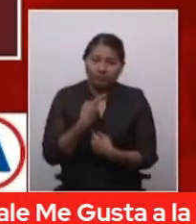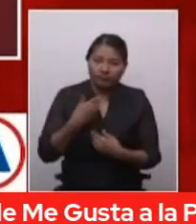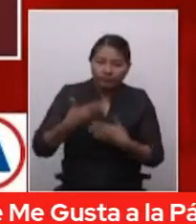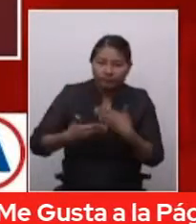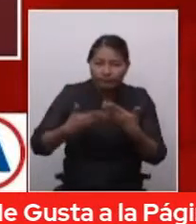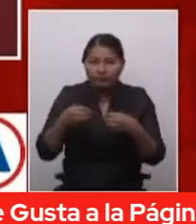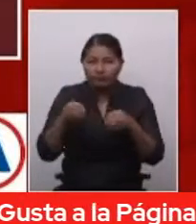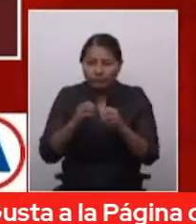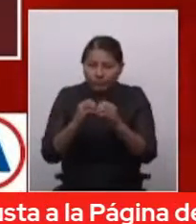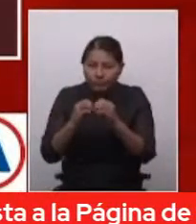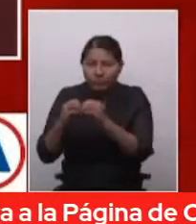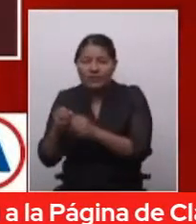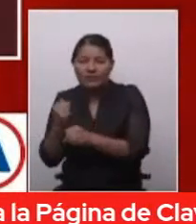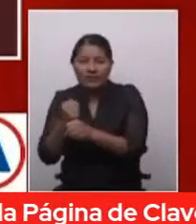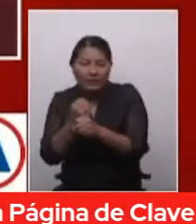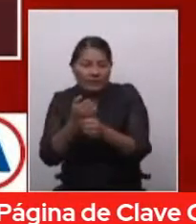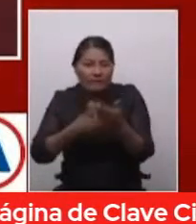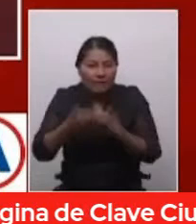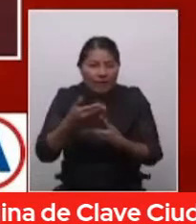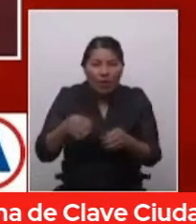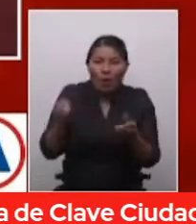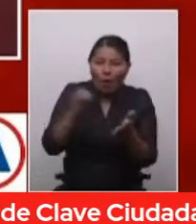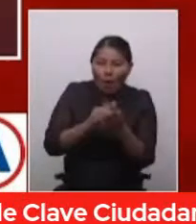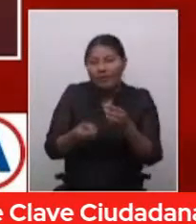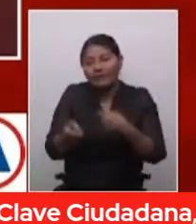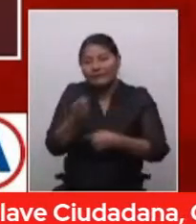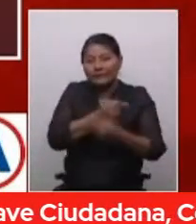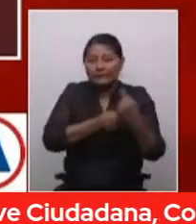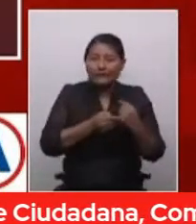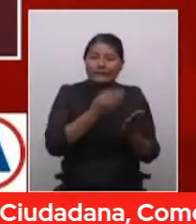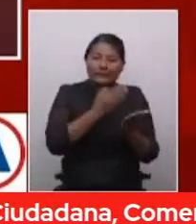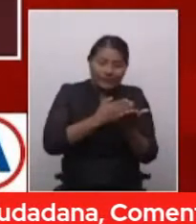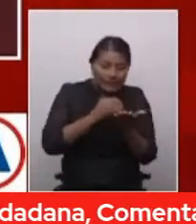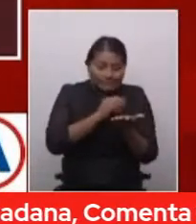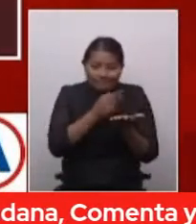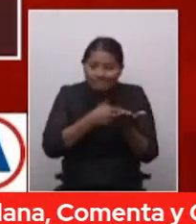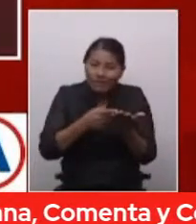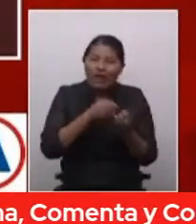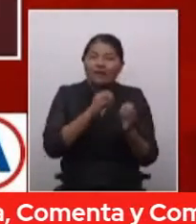vamos a tener que reformular esas atribuciones que lamentablemente